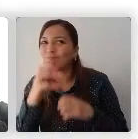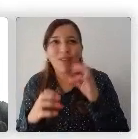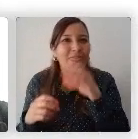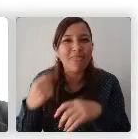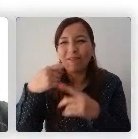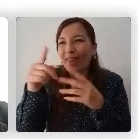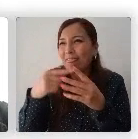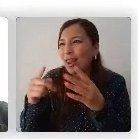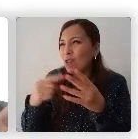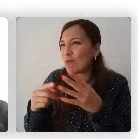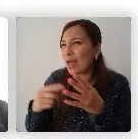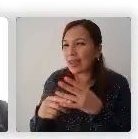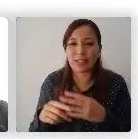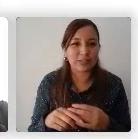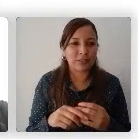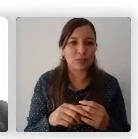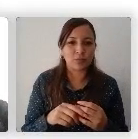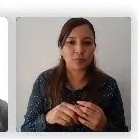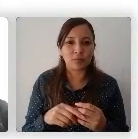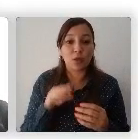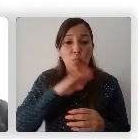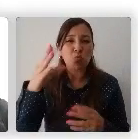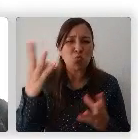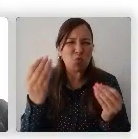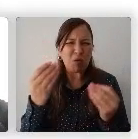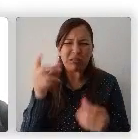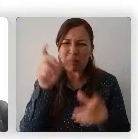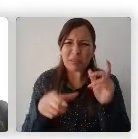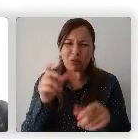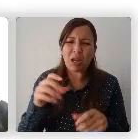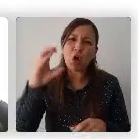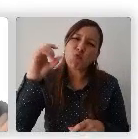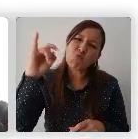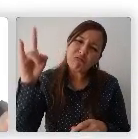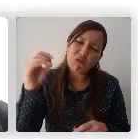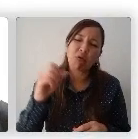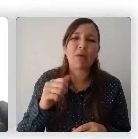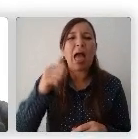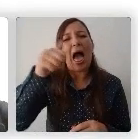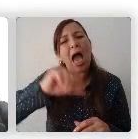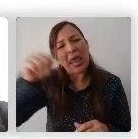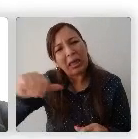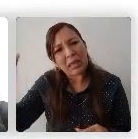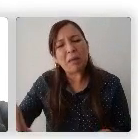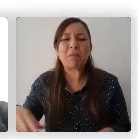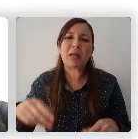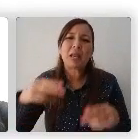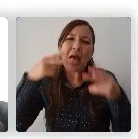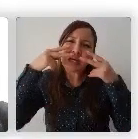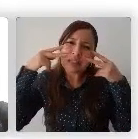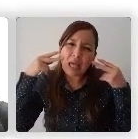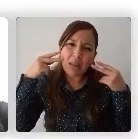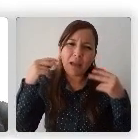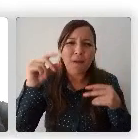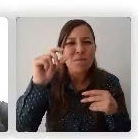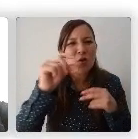aquellos territorios en los cuales muchas veces hemos ido al Cusco, muchas veces hemos ido a Puno, Arequipa, San Martín, a la zona norte, pero sin